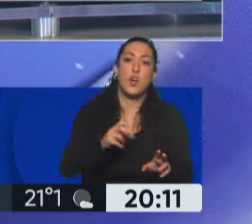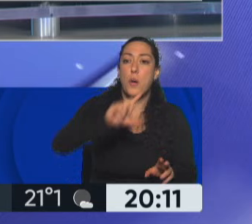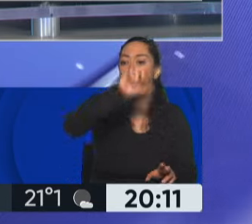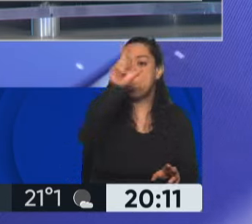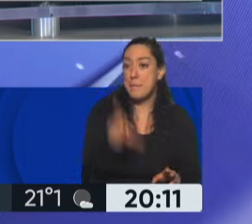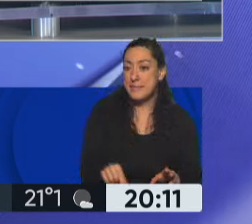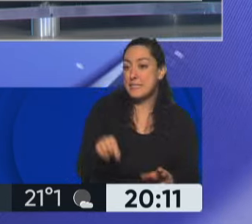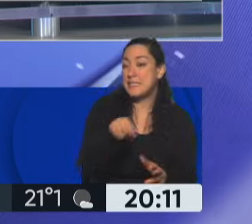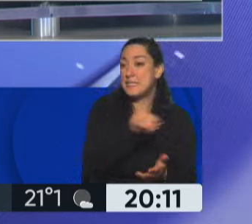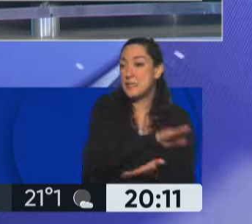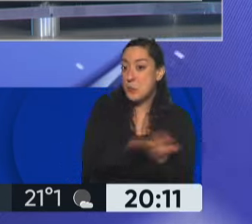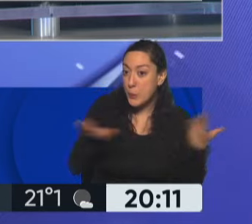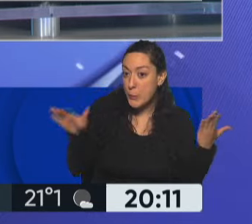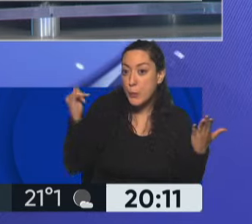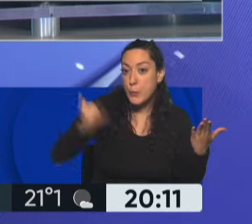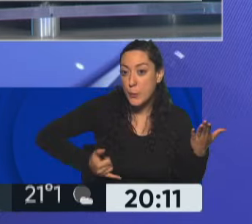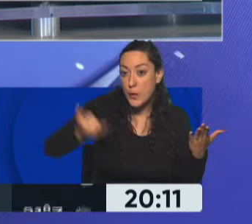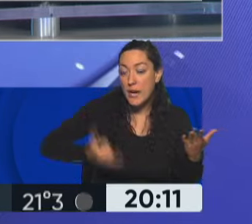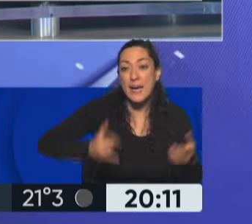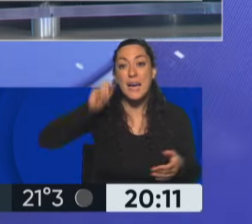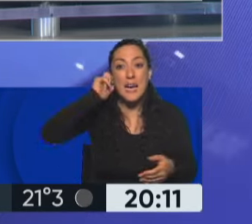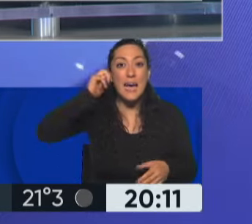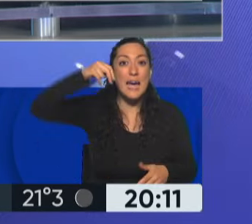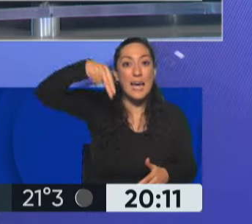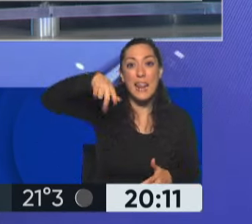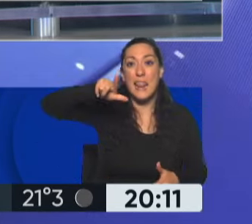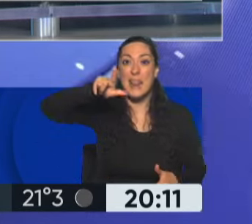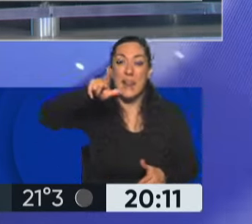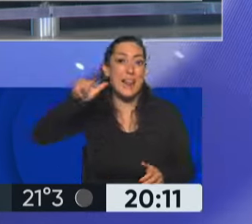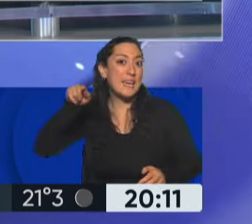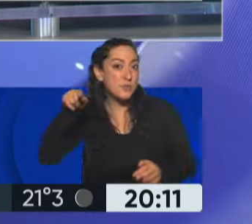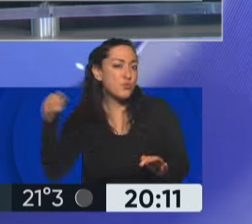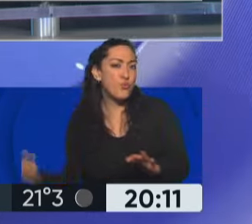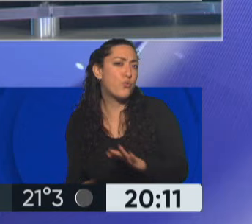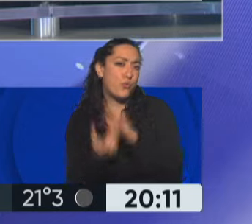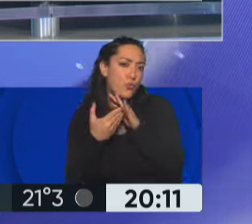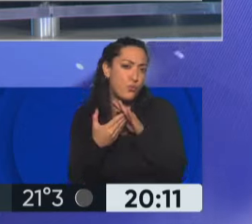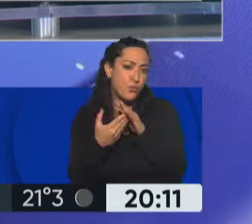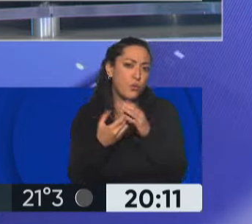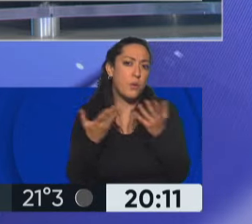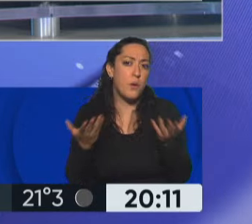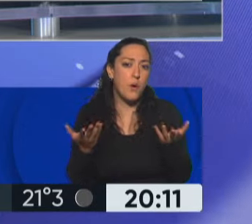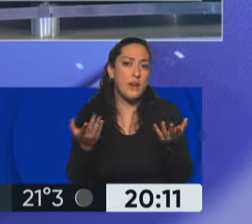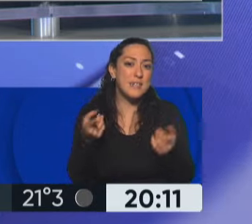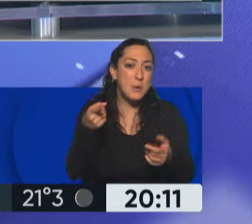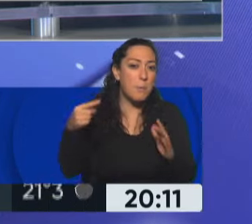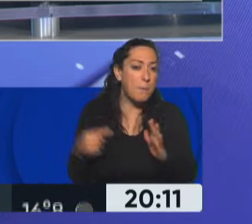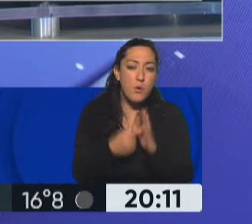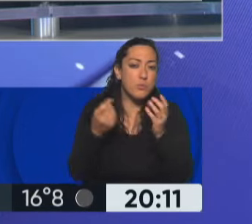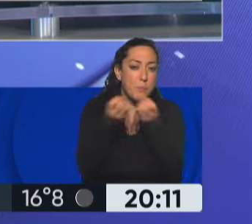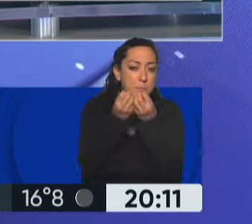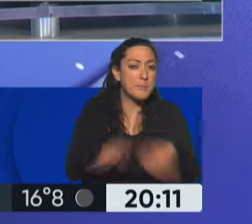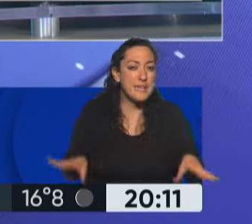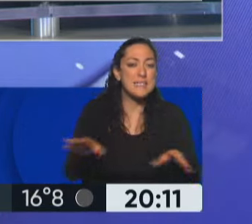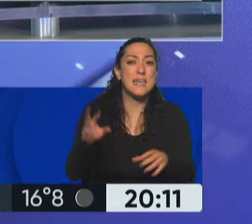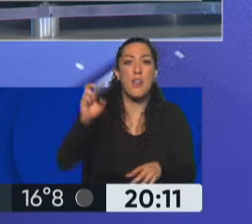planteado como nueva creo que el proyecto de gnl es clave porque es también el puerto de partida y de ingreso